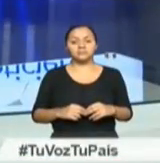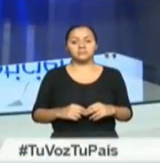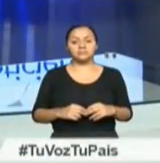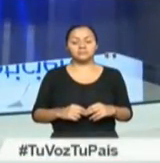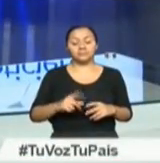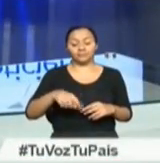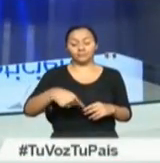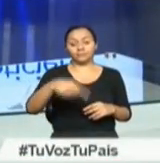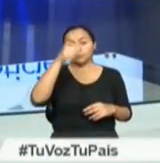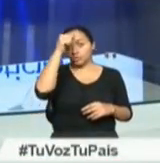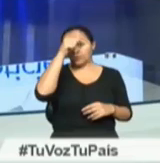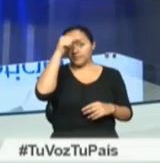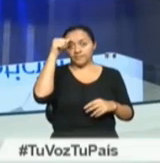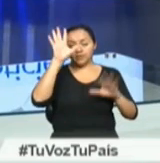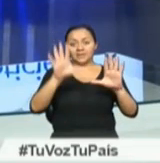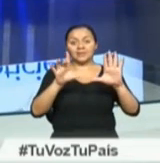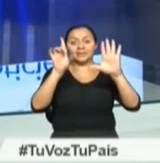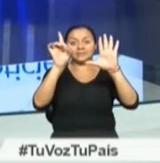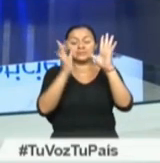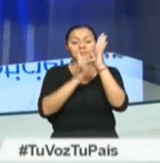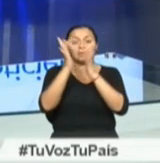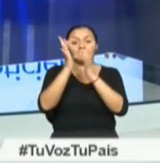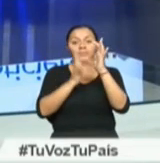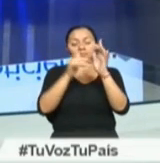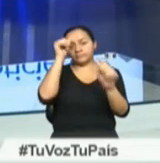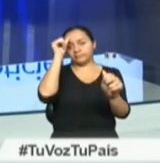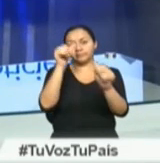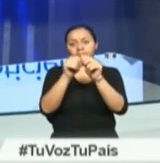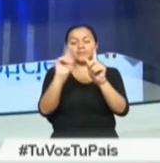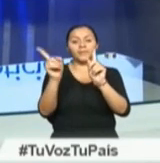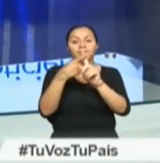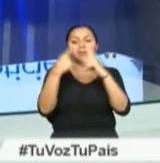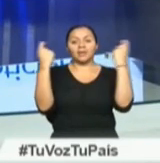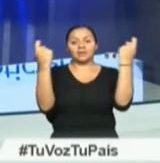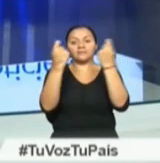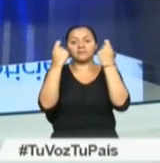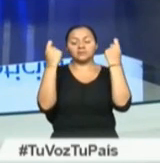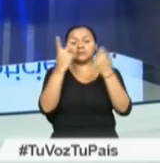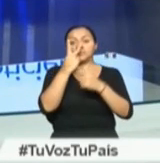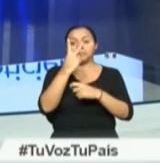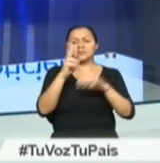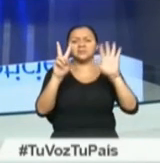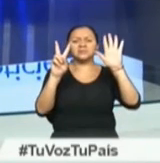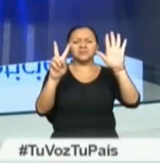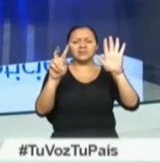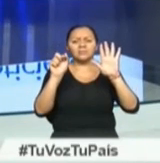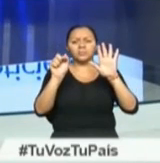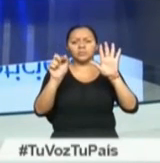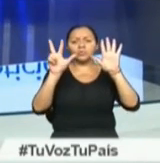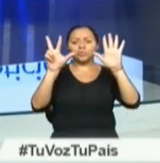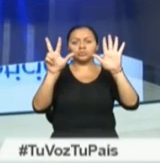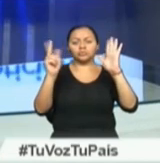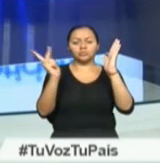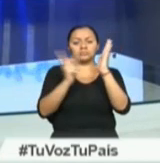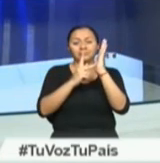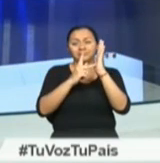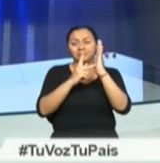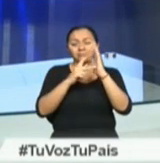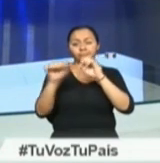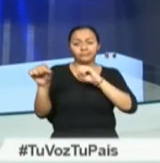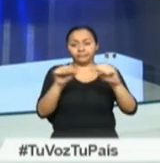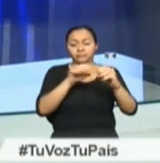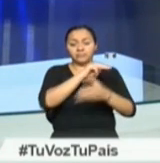Este domingo 16 de abril se conmemoró el primer aniversario del terremoto de 7,8 grados que afectó a las provincias de Manabí